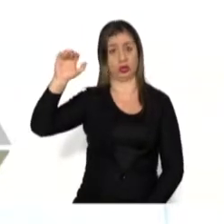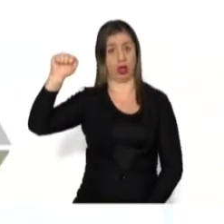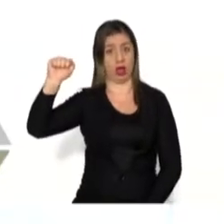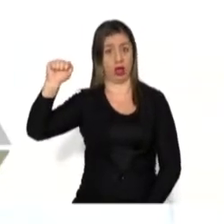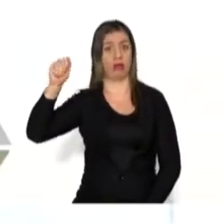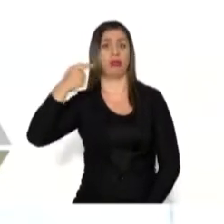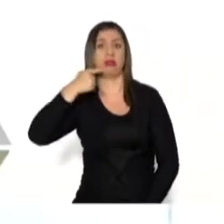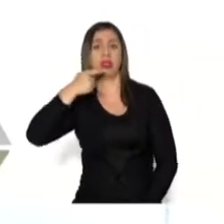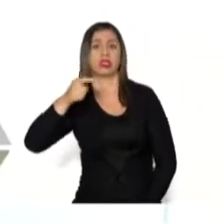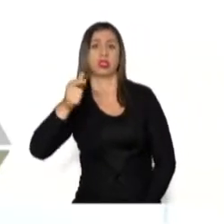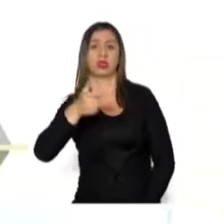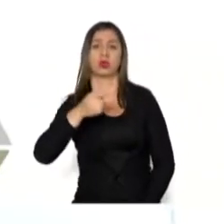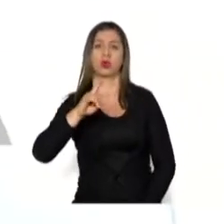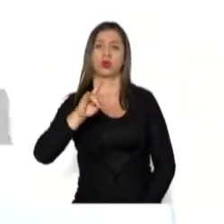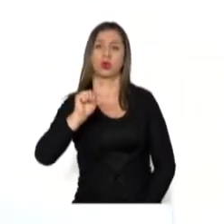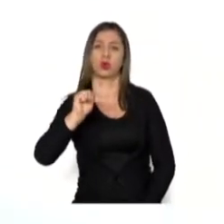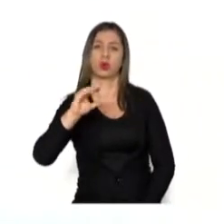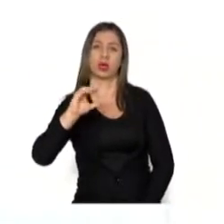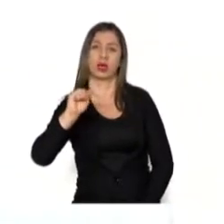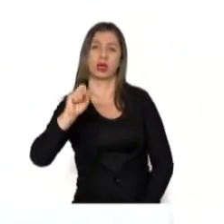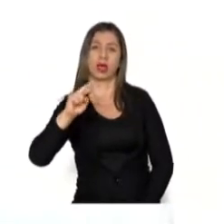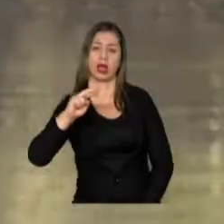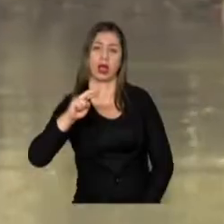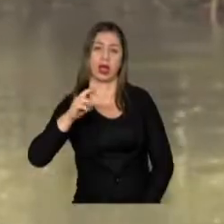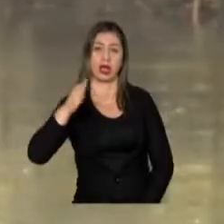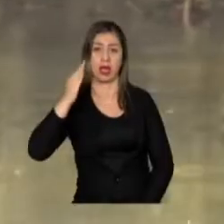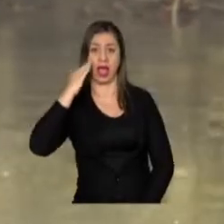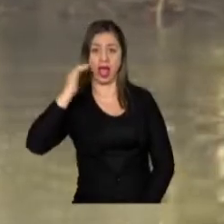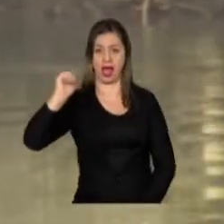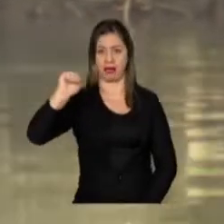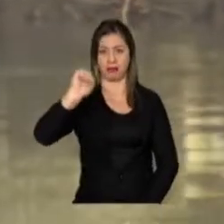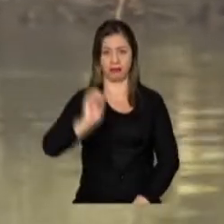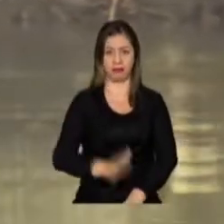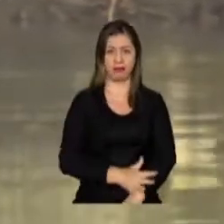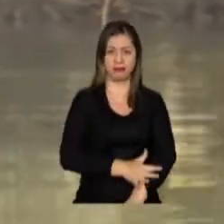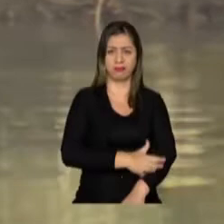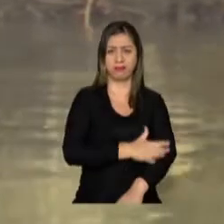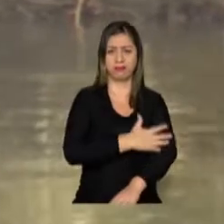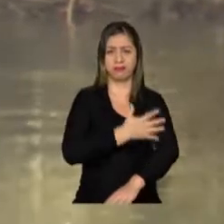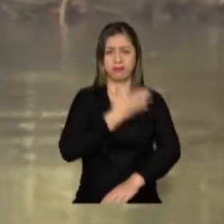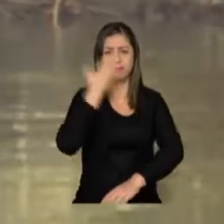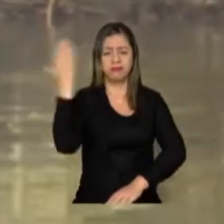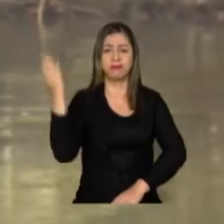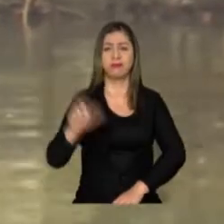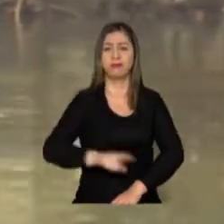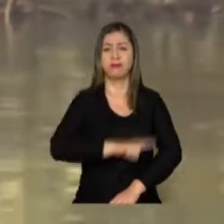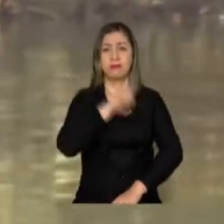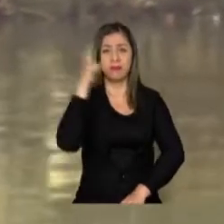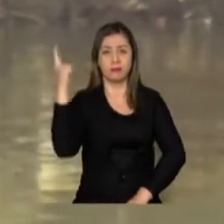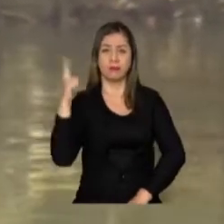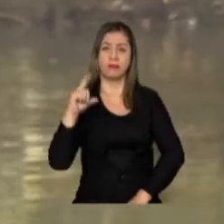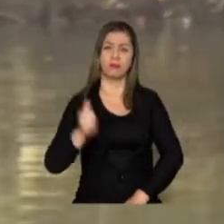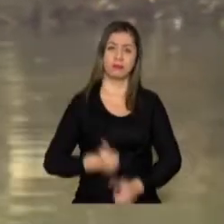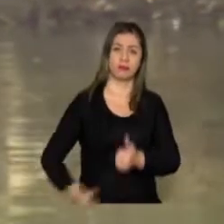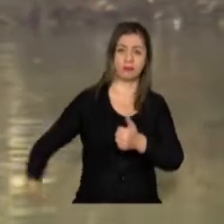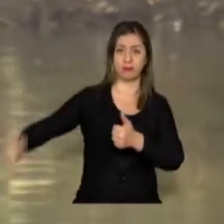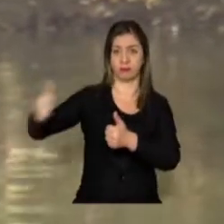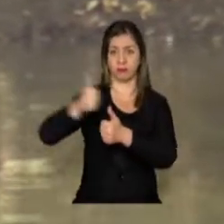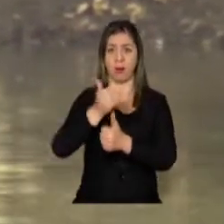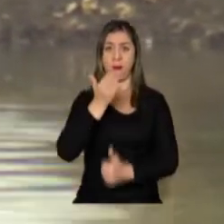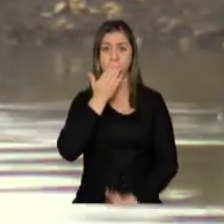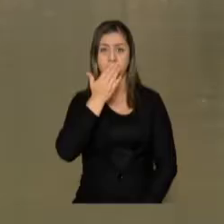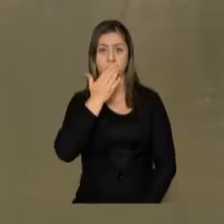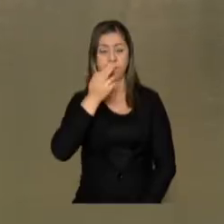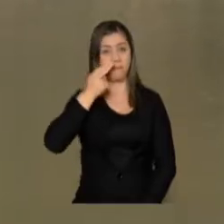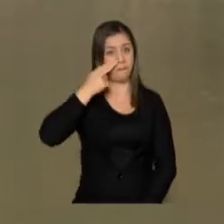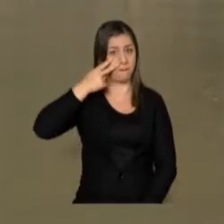la diosa Guacar es una garza blanca que era una hija de un jerarca de los indígenas